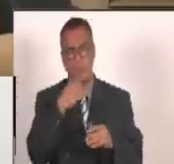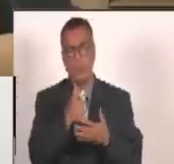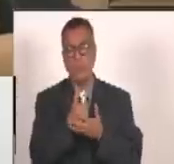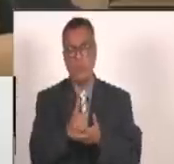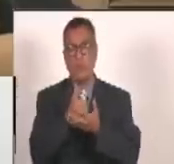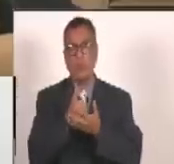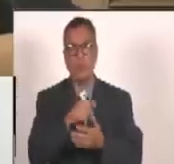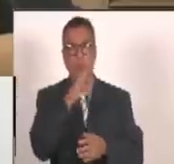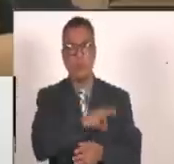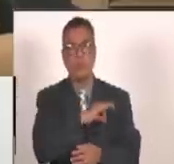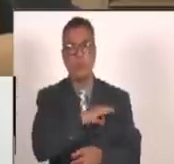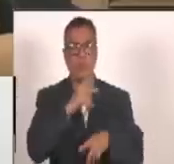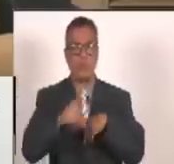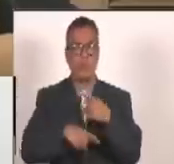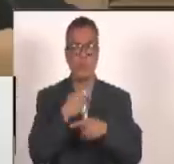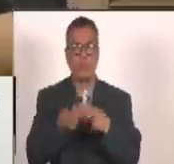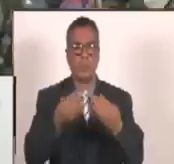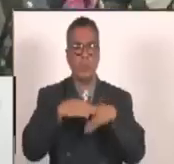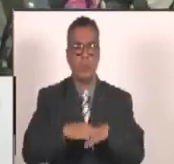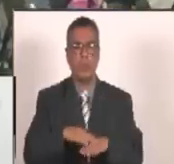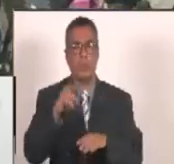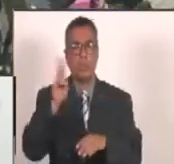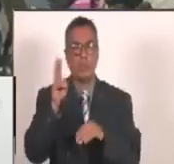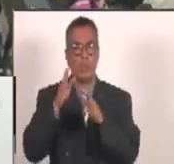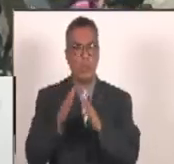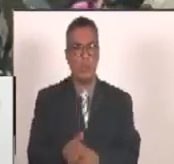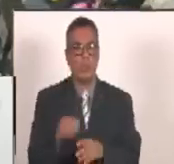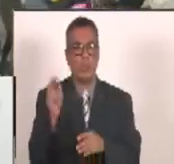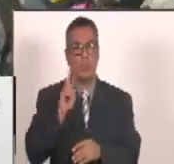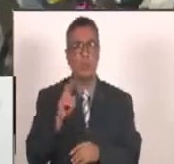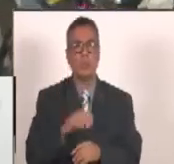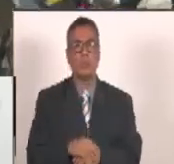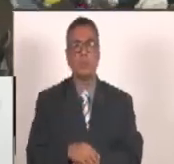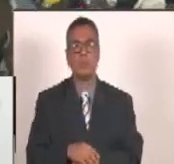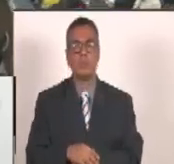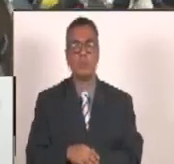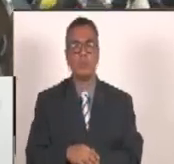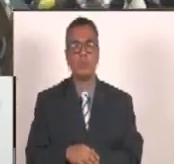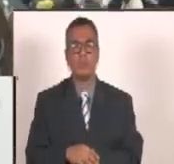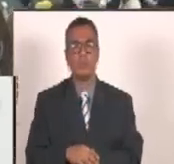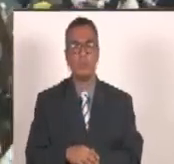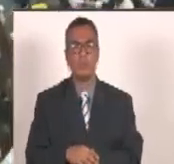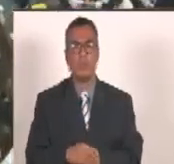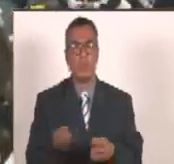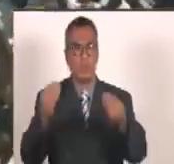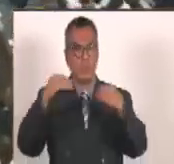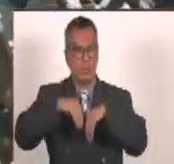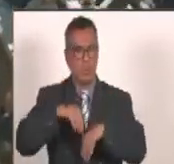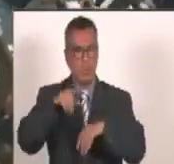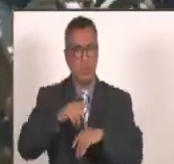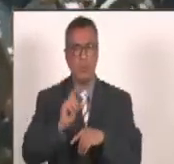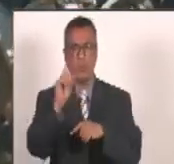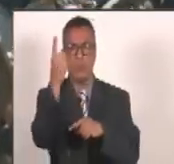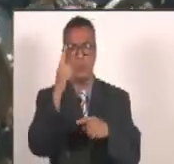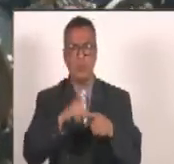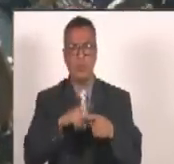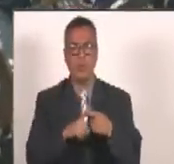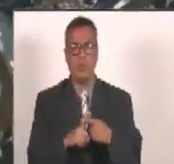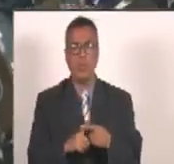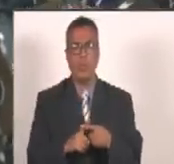social y desarrollo integral de las venezolanas y venezolanos. Acuerda,